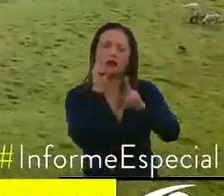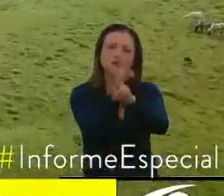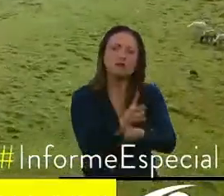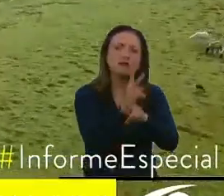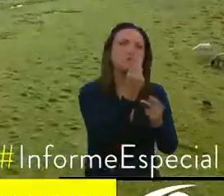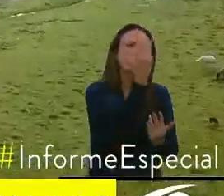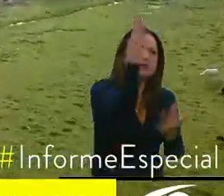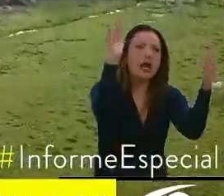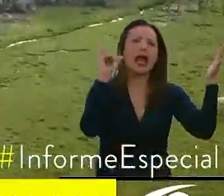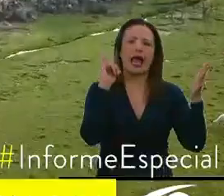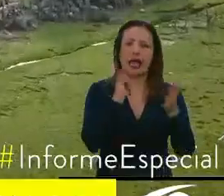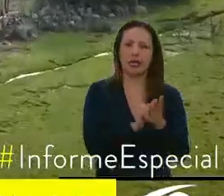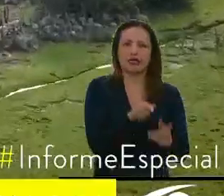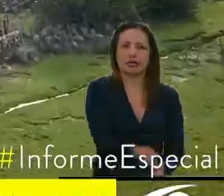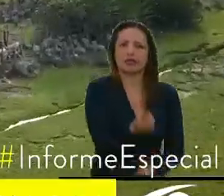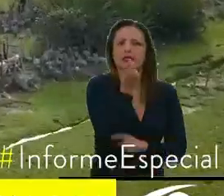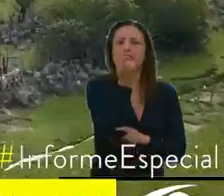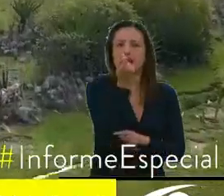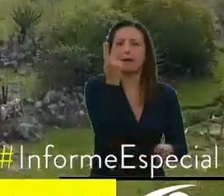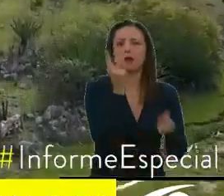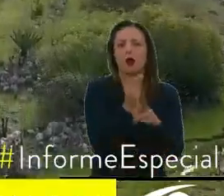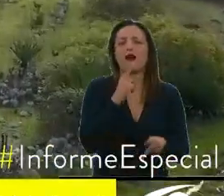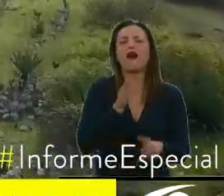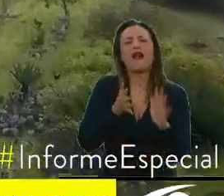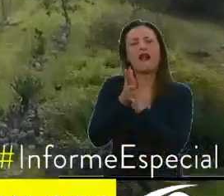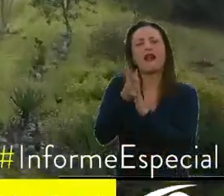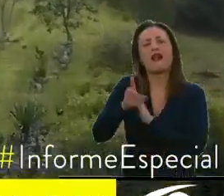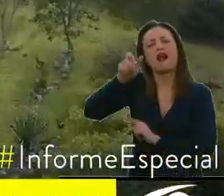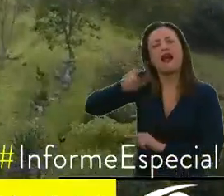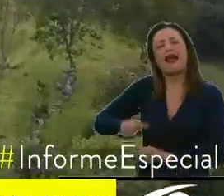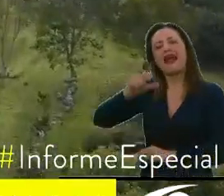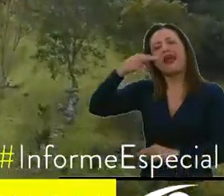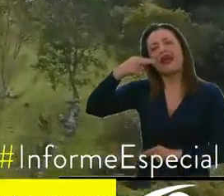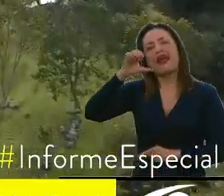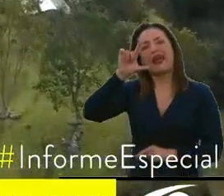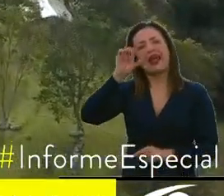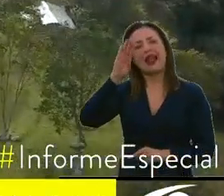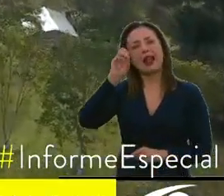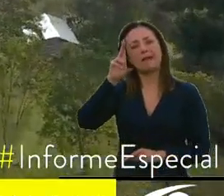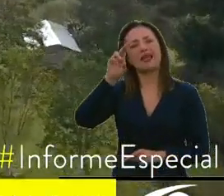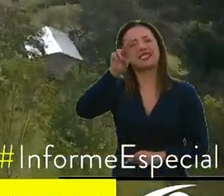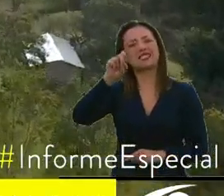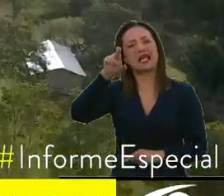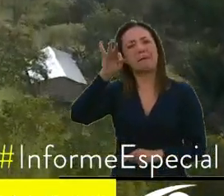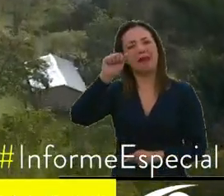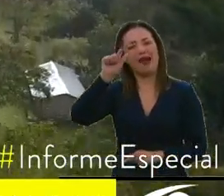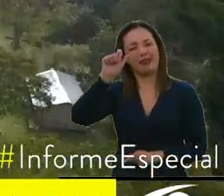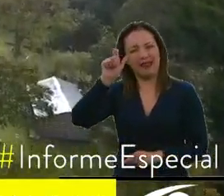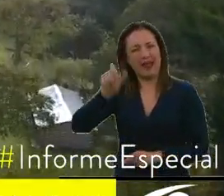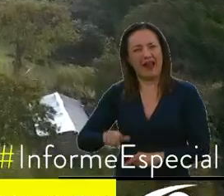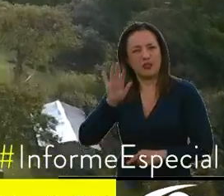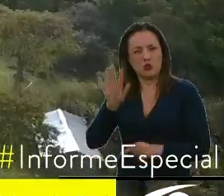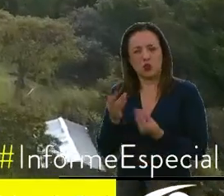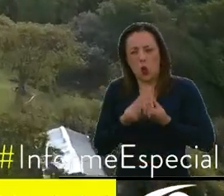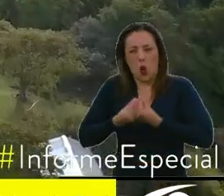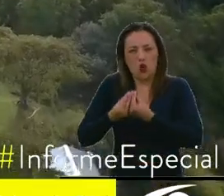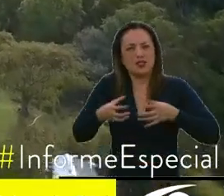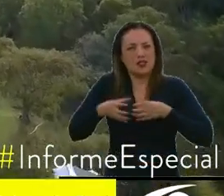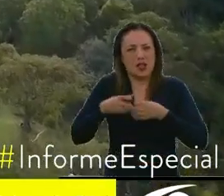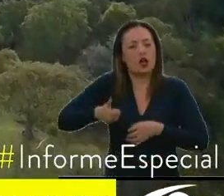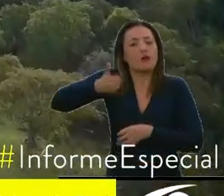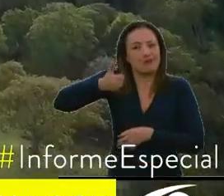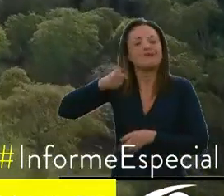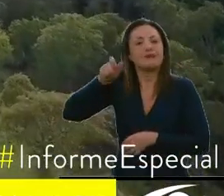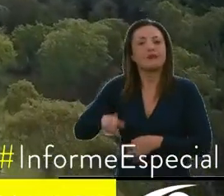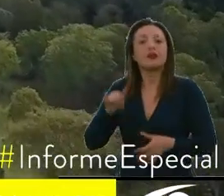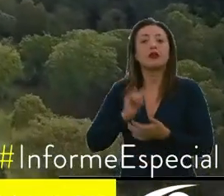los procesos que están en peligro, dice el consejero Gilbert Zapata. Más allá de solucionar el problema político del